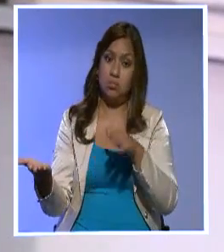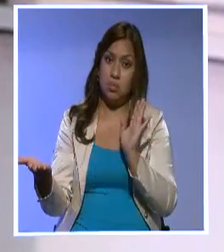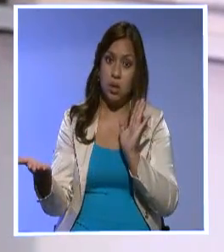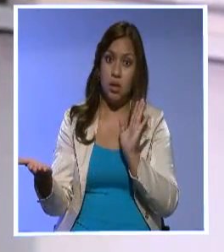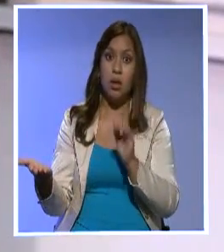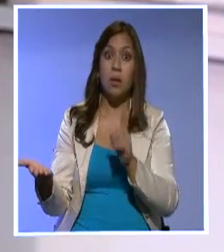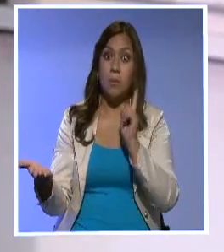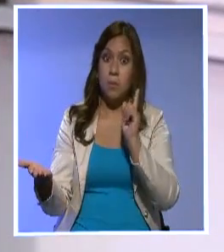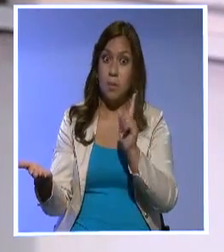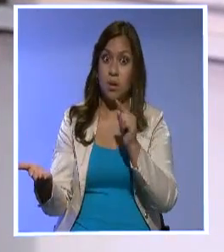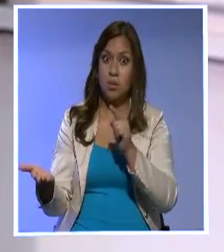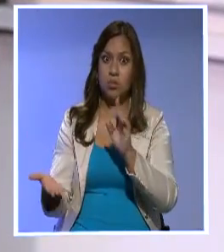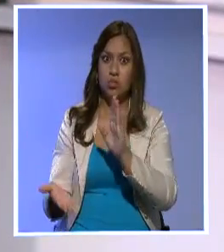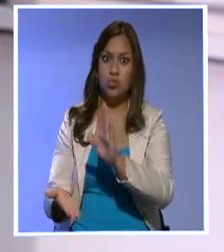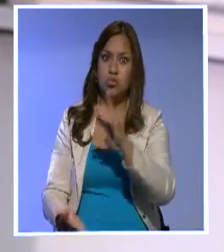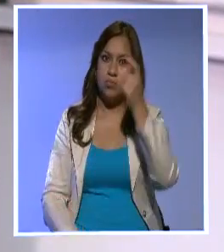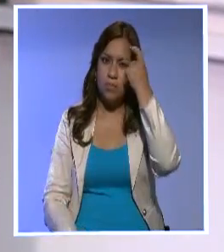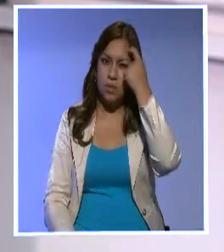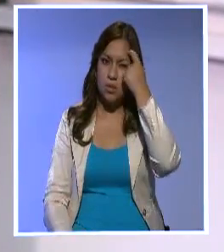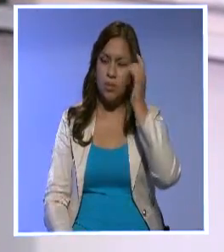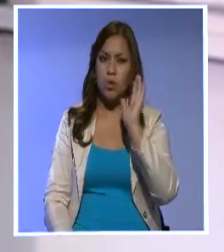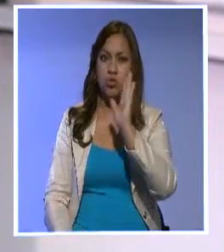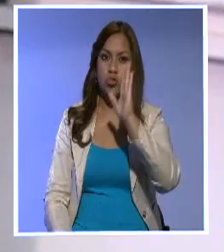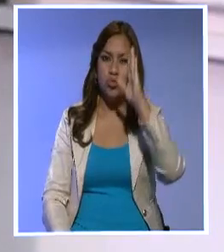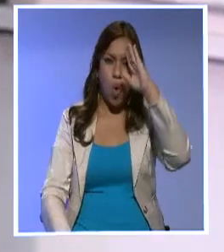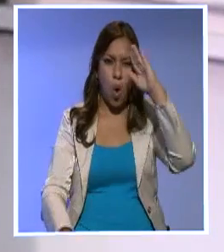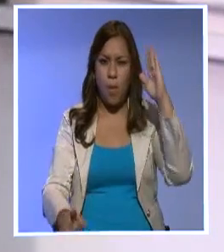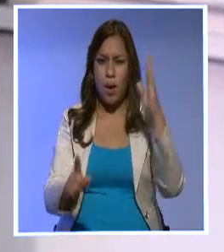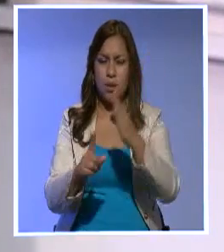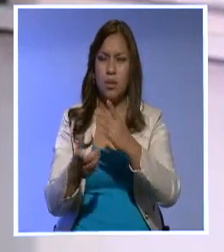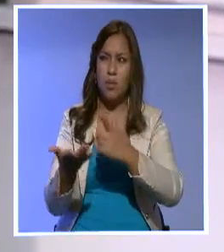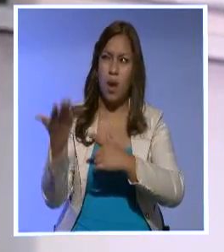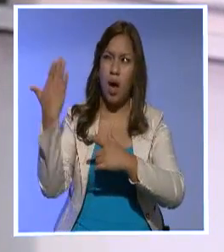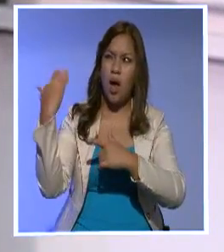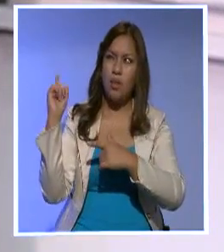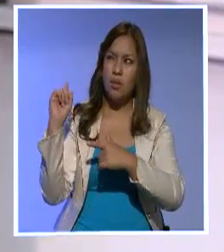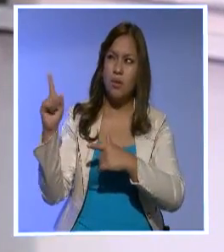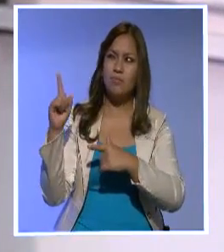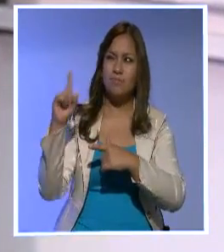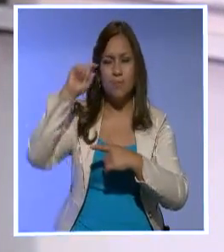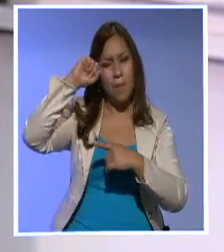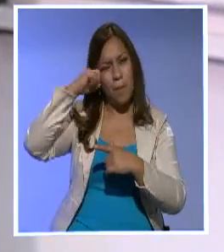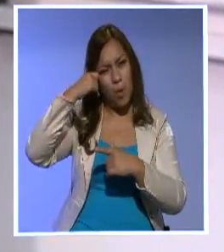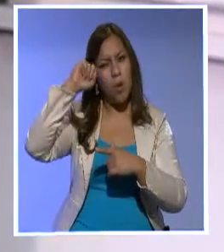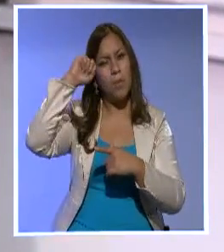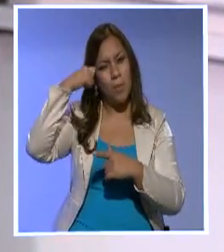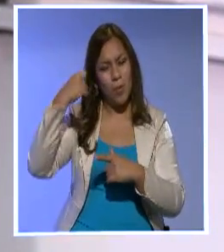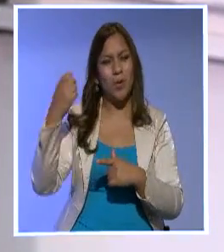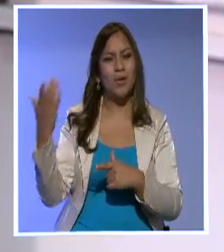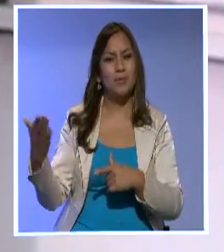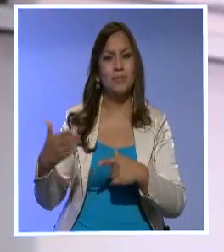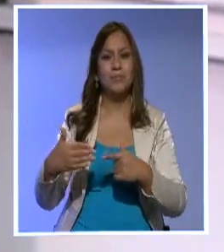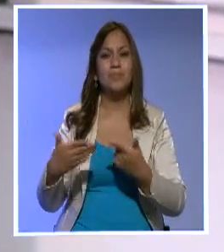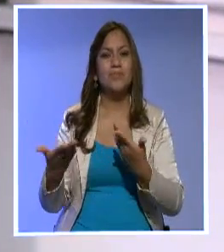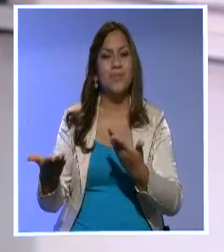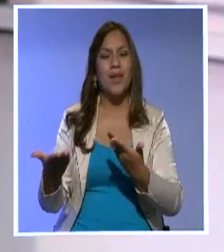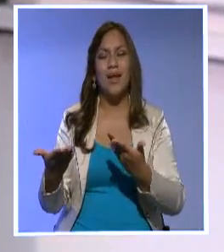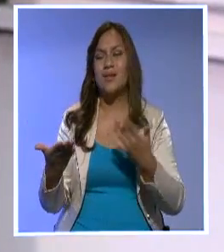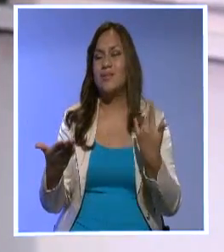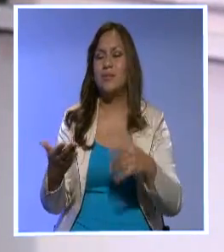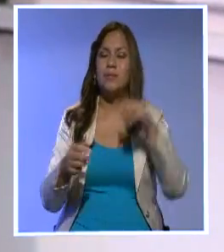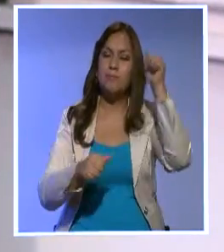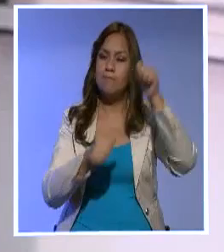pero los pensamientos y los ideales nunca mueren y lo que él ha hecho es abrir la puerta sin duda alguna de la inmortalidad